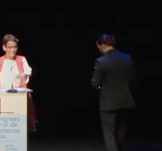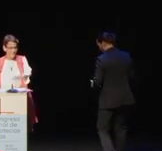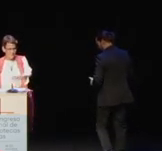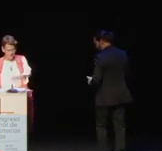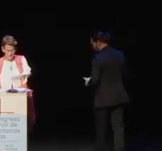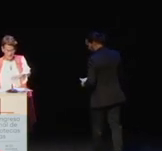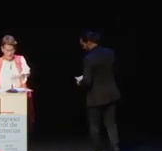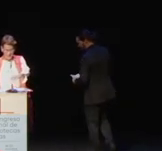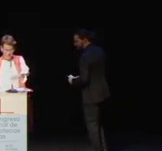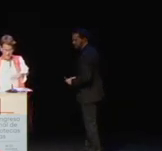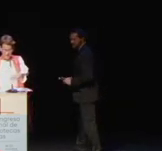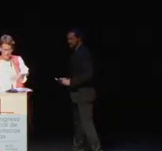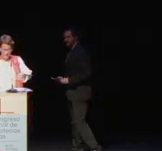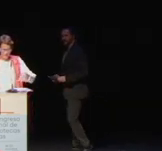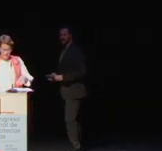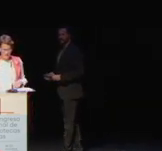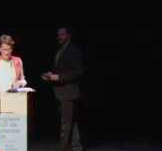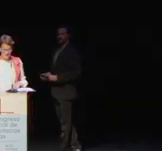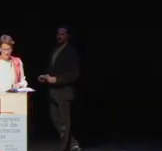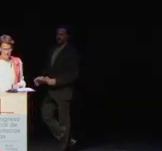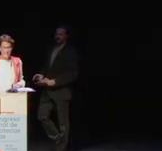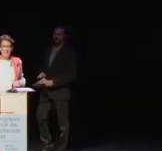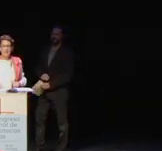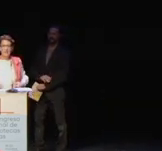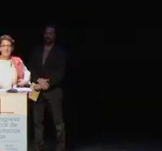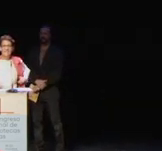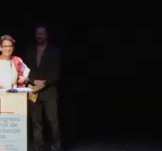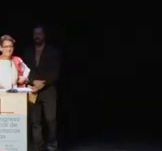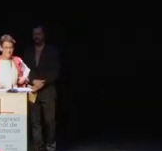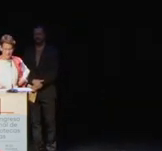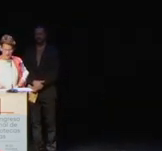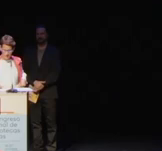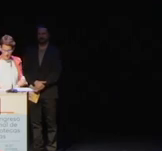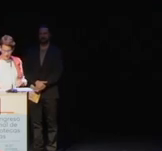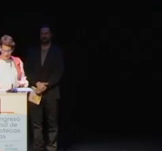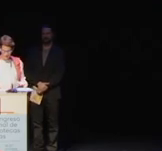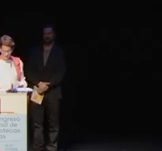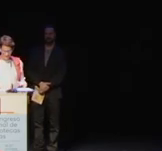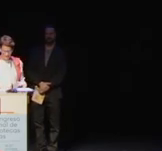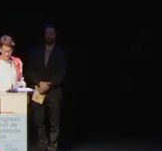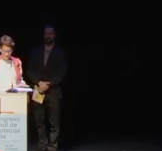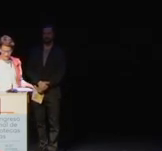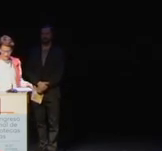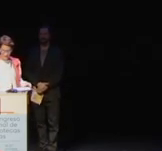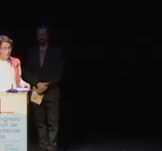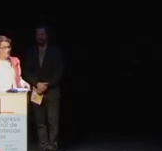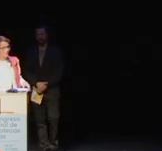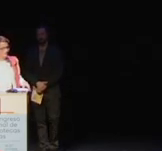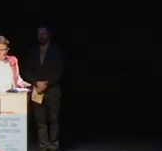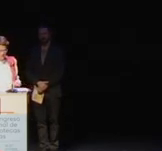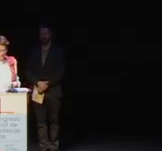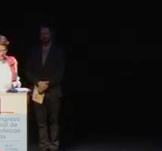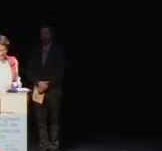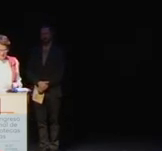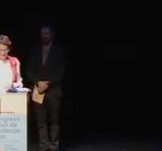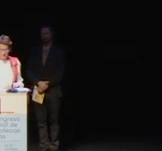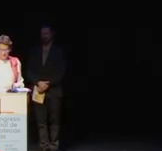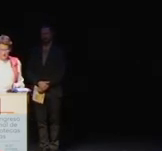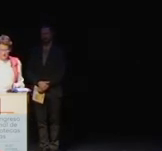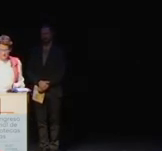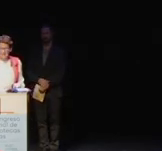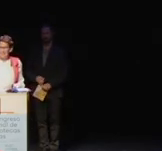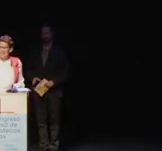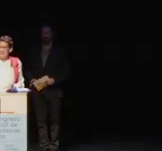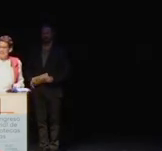encantado consejera subdirectora general del ministerio ponentes autoridades invitados invitadas bibli bibliotecarias